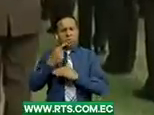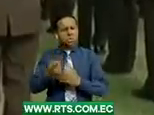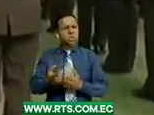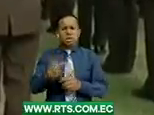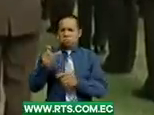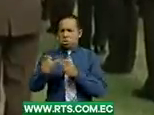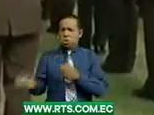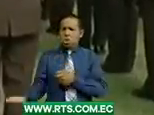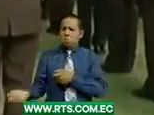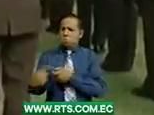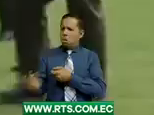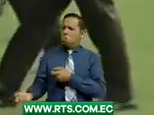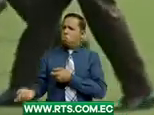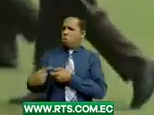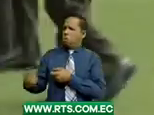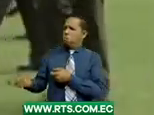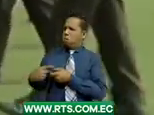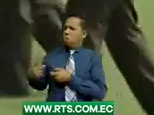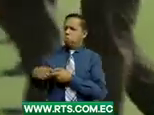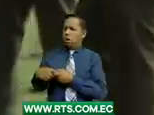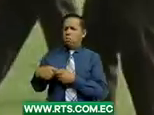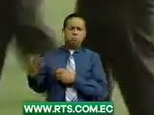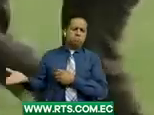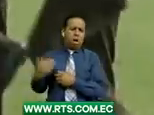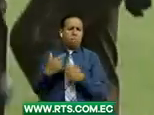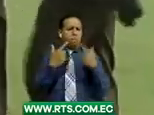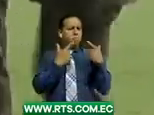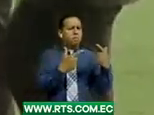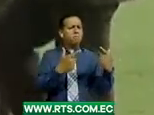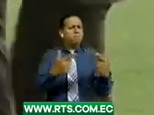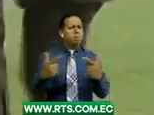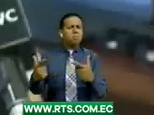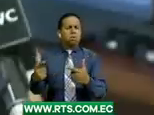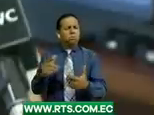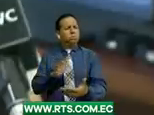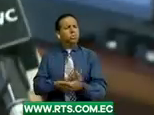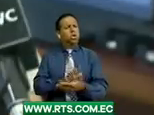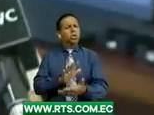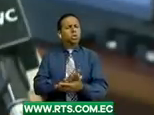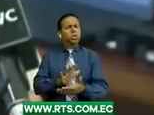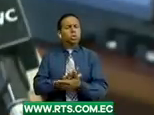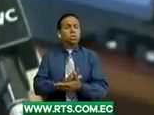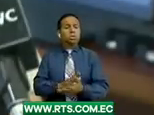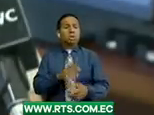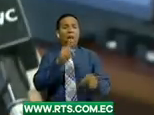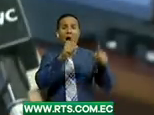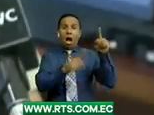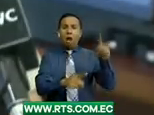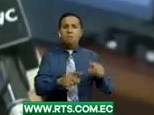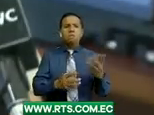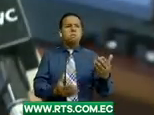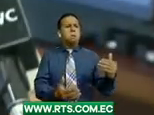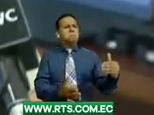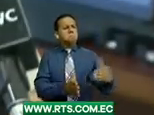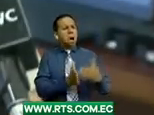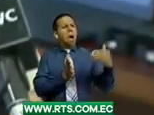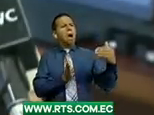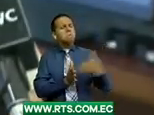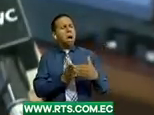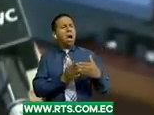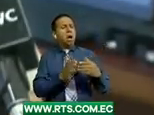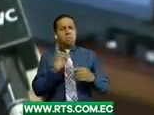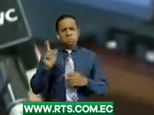que cumplan con la misión de proteger a los ecuatorianos deben caminar tranquilos. Las intimidaciones y las amenazas no las vamos a permitir,